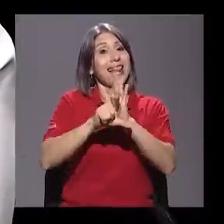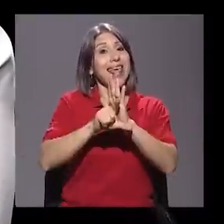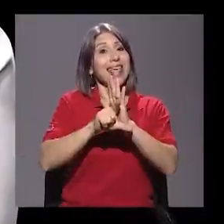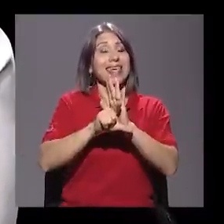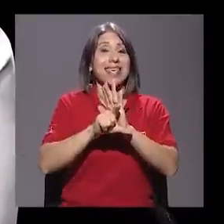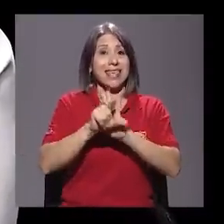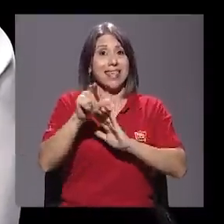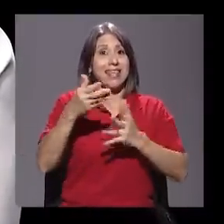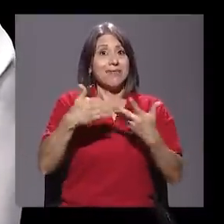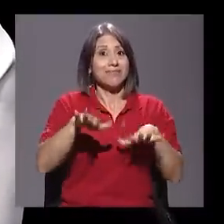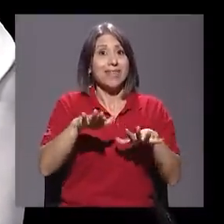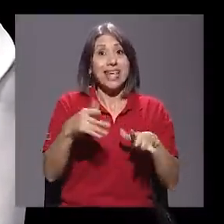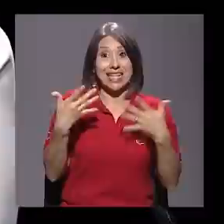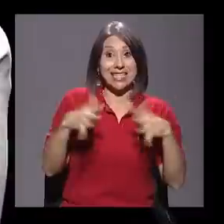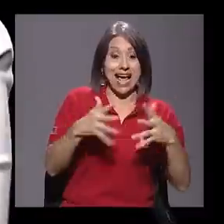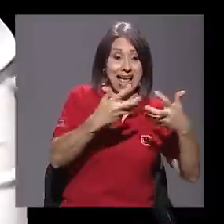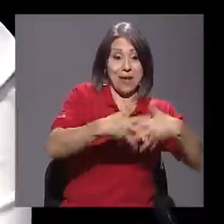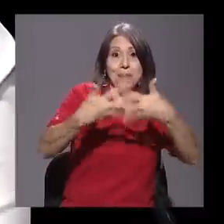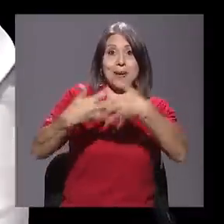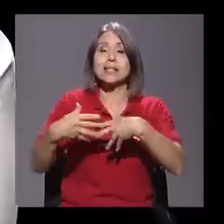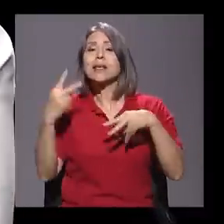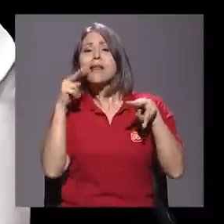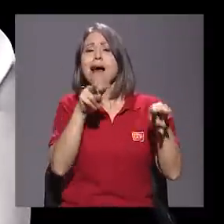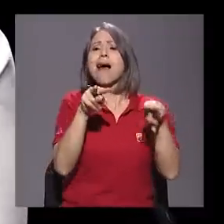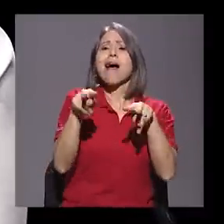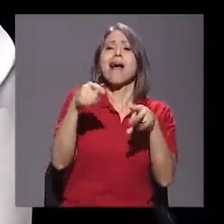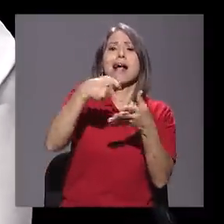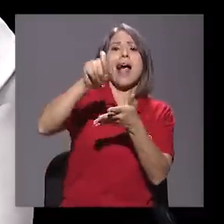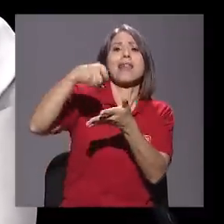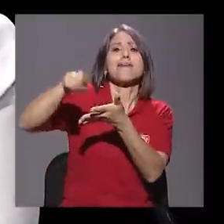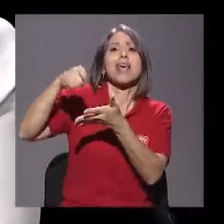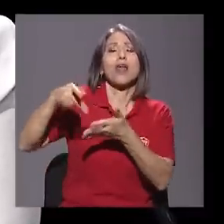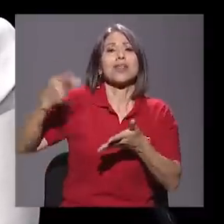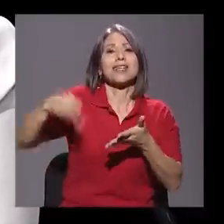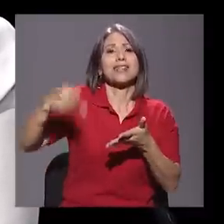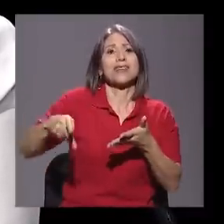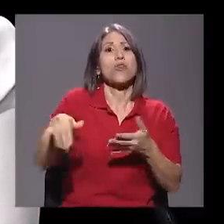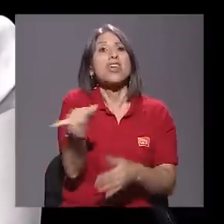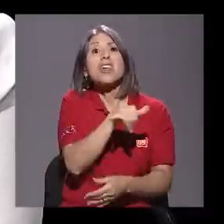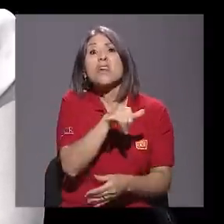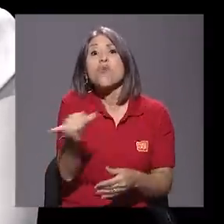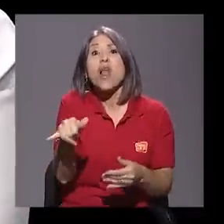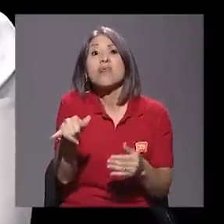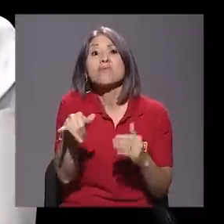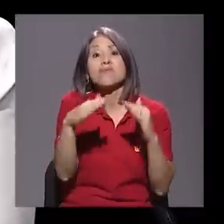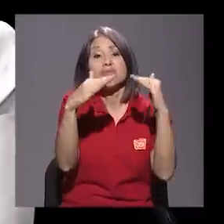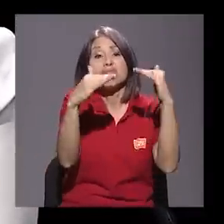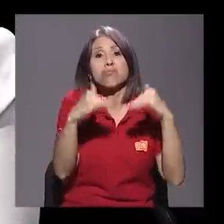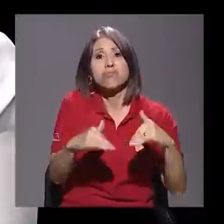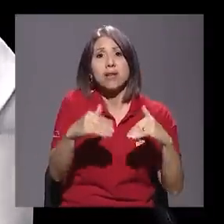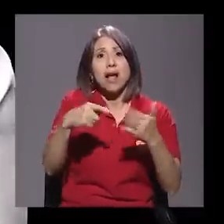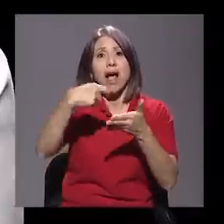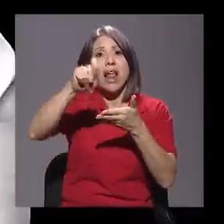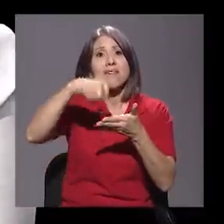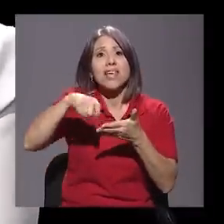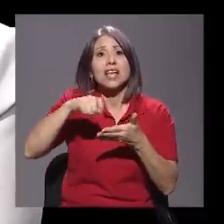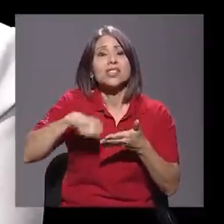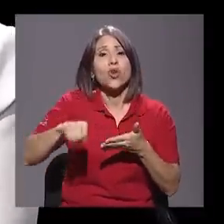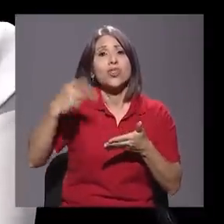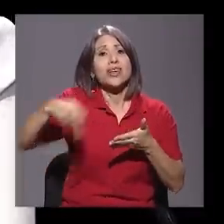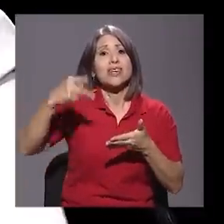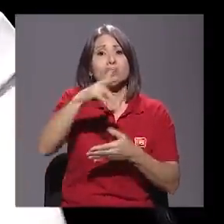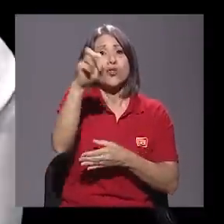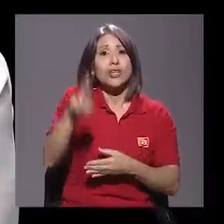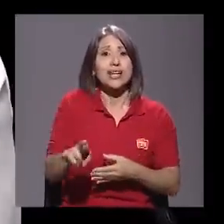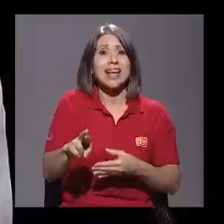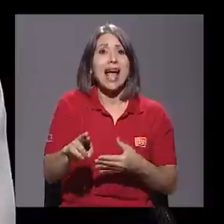Standard & Poor's y Fitch, calificadoras de riesgo, igual disminuyeron la calificación de riesgo de Costa Rica. Se hubiera ahorrado tiempo de huelga, se hubiera